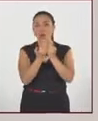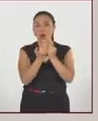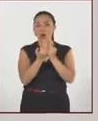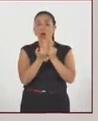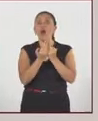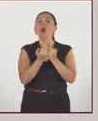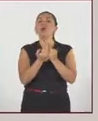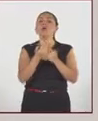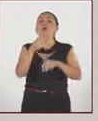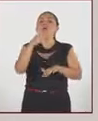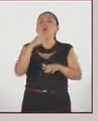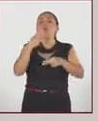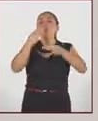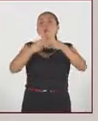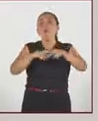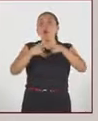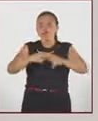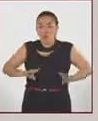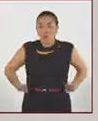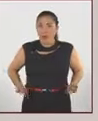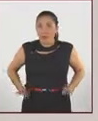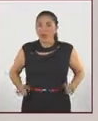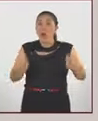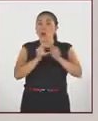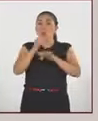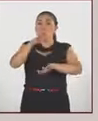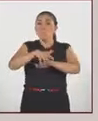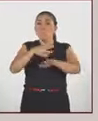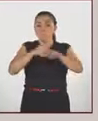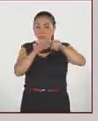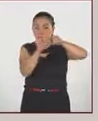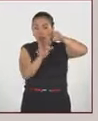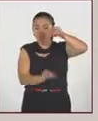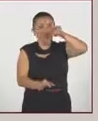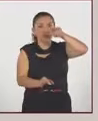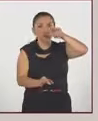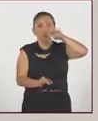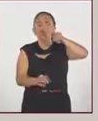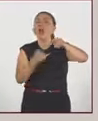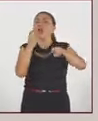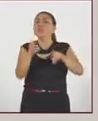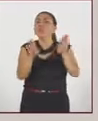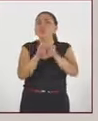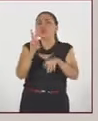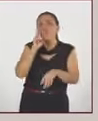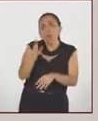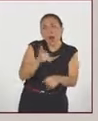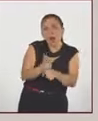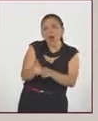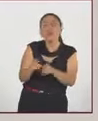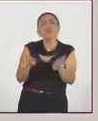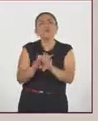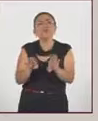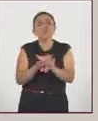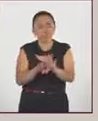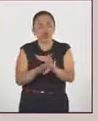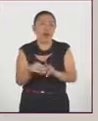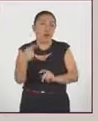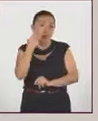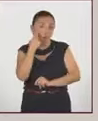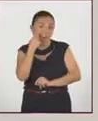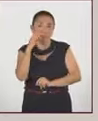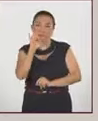fémur. Ajá. Entonces, ¿cómo se ve clínicamente esta displasia de cadera? Generalmente